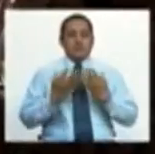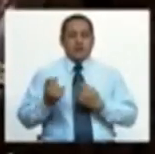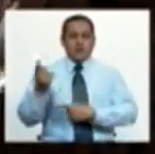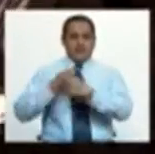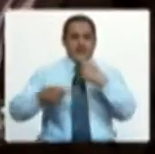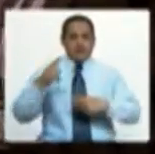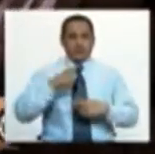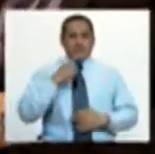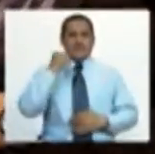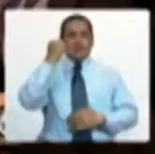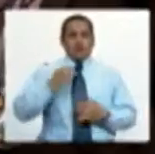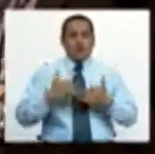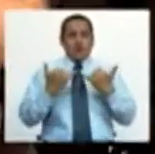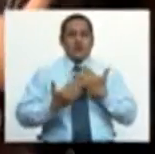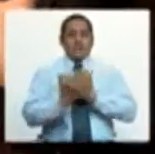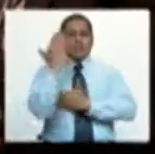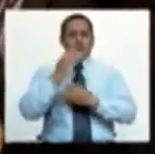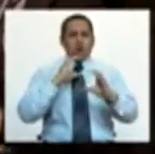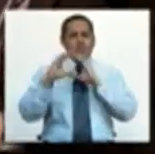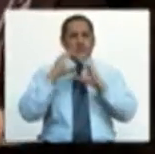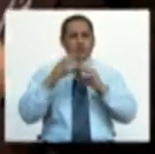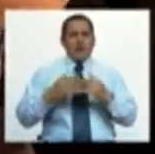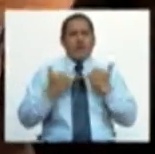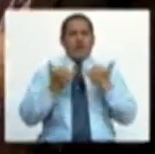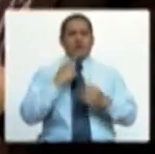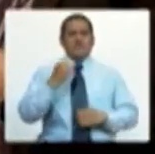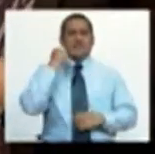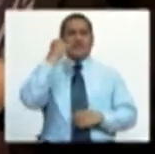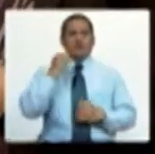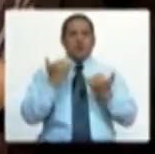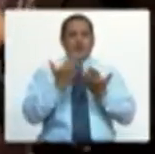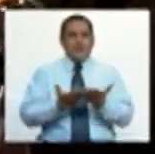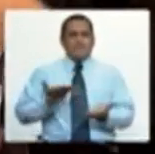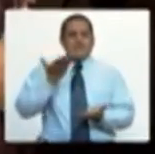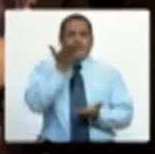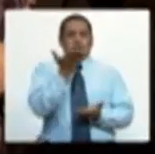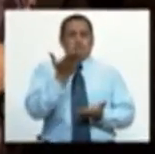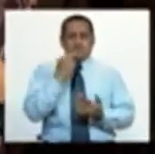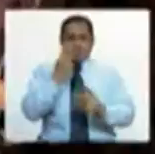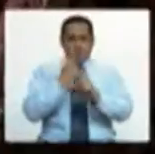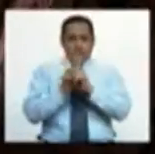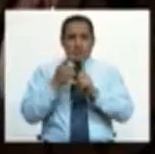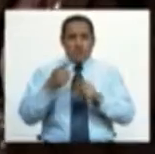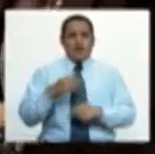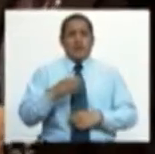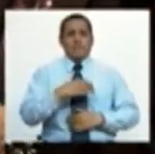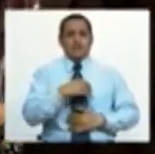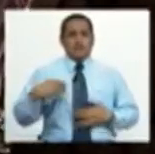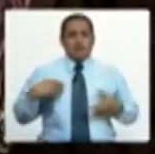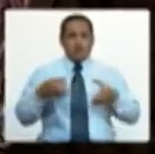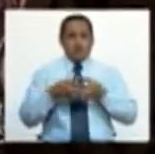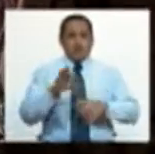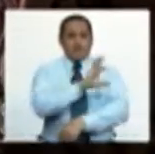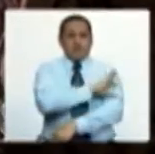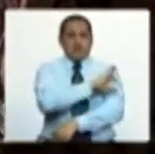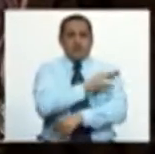Estamos ya de regreso en Tus Derechos, esta mañana conversando acerca del derecho de apelación y nos hemos venido hasta el Ministerio Público para conversar de